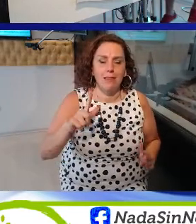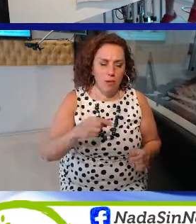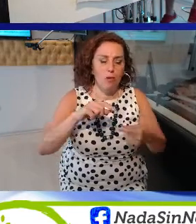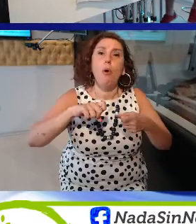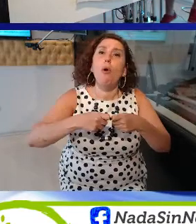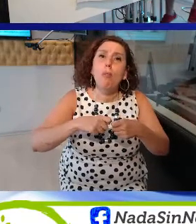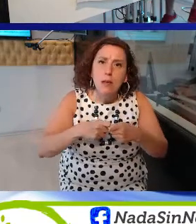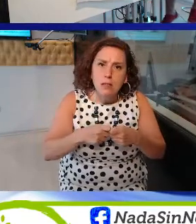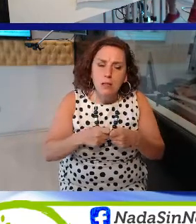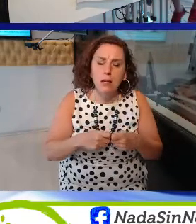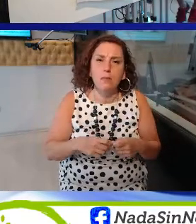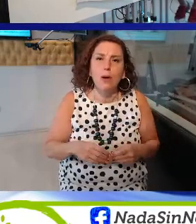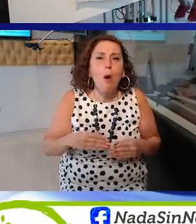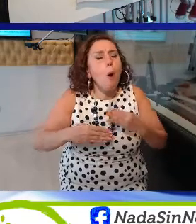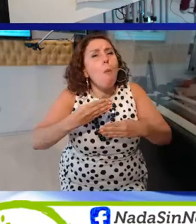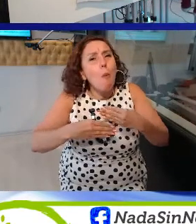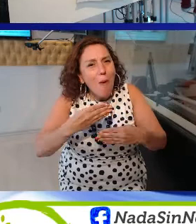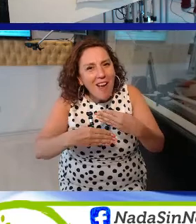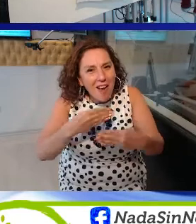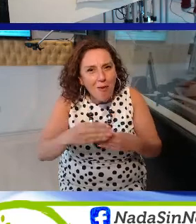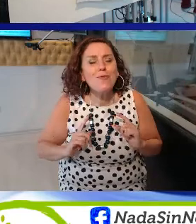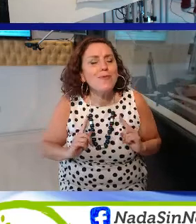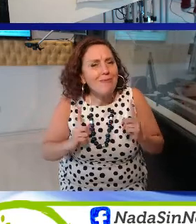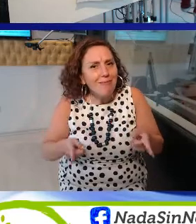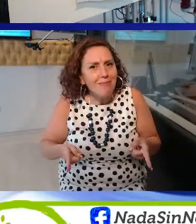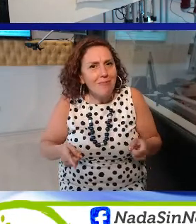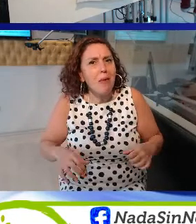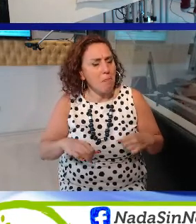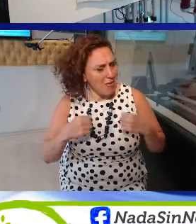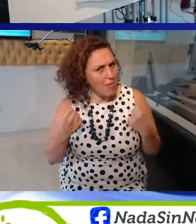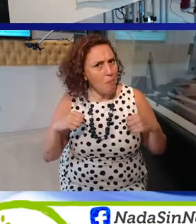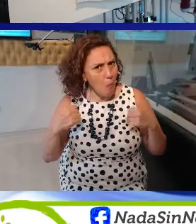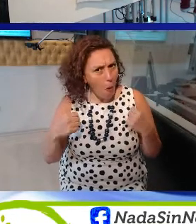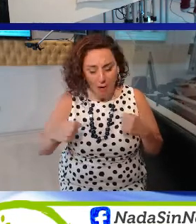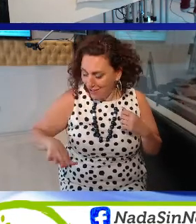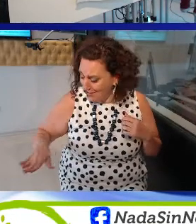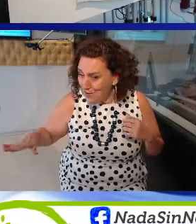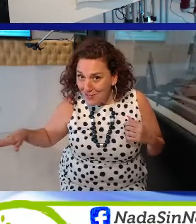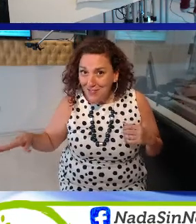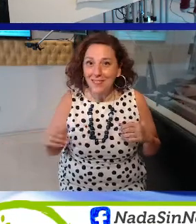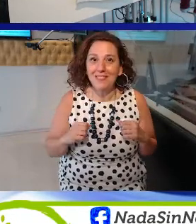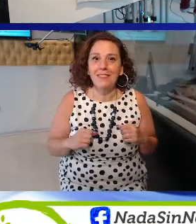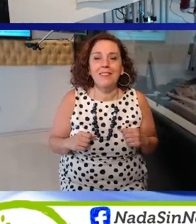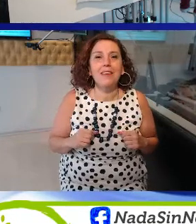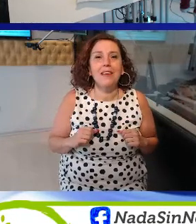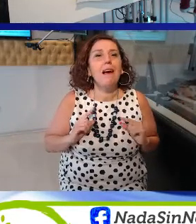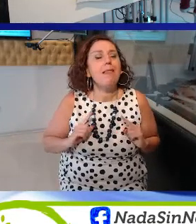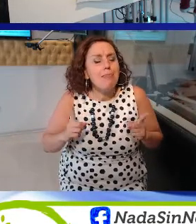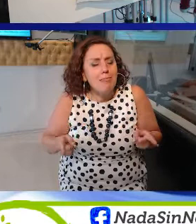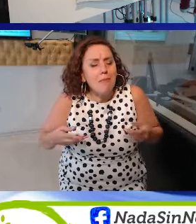Hacemos juegos, también hacen deporte los chicos y más que nada es